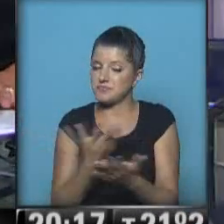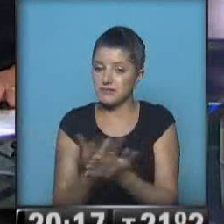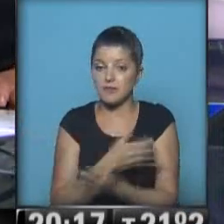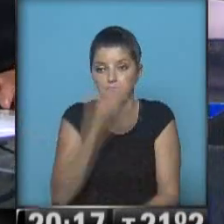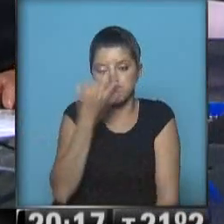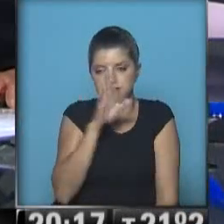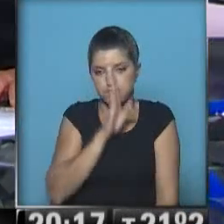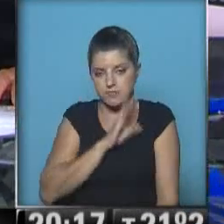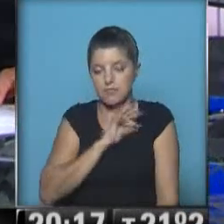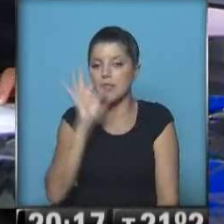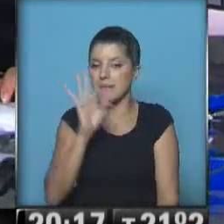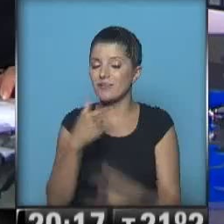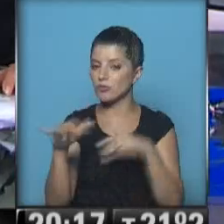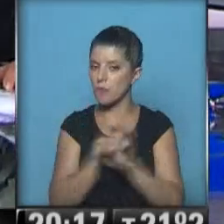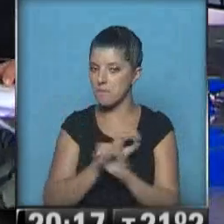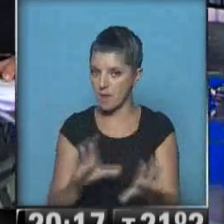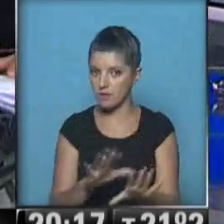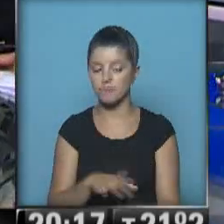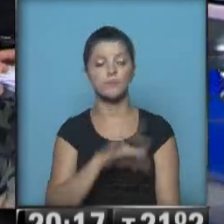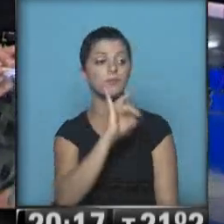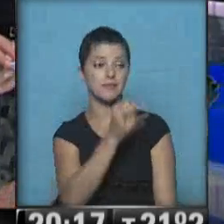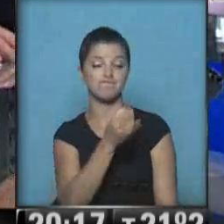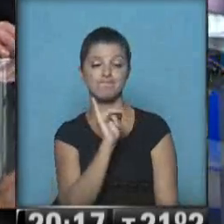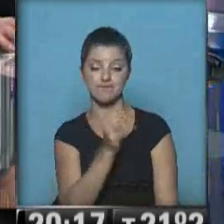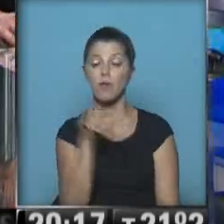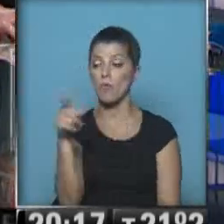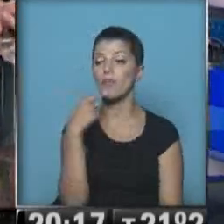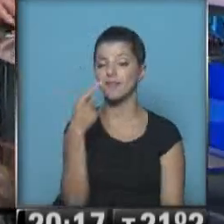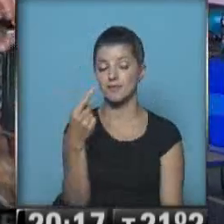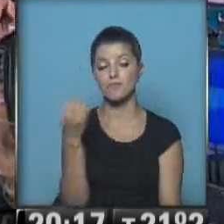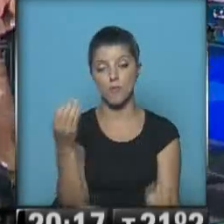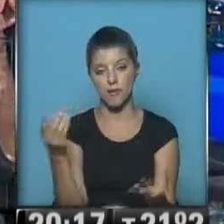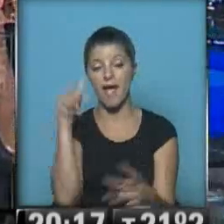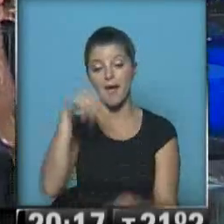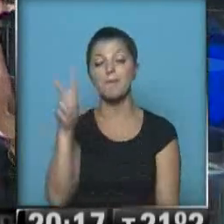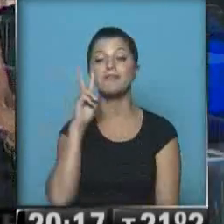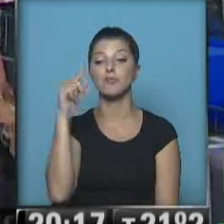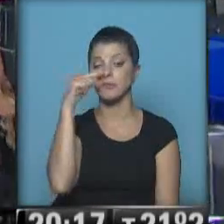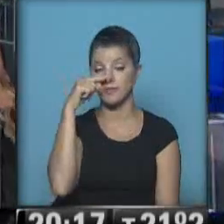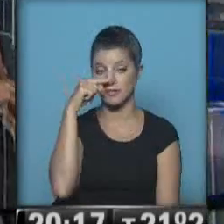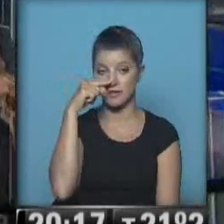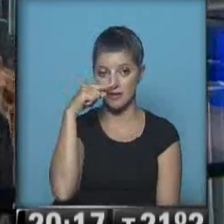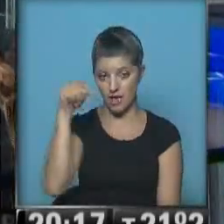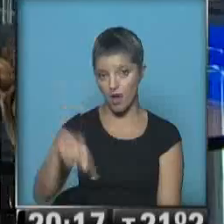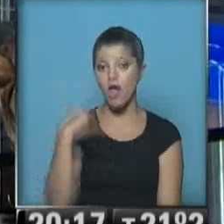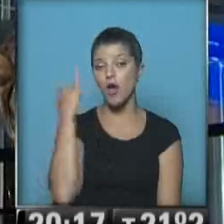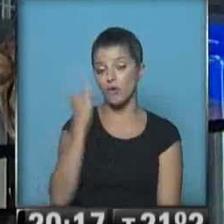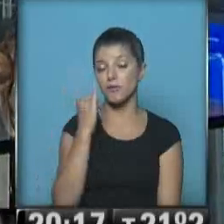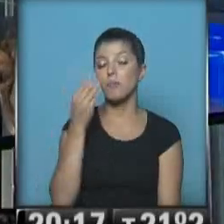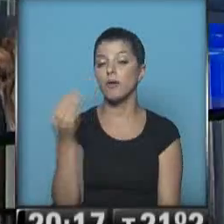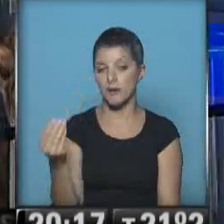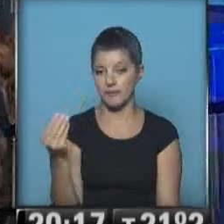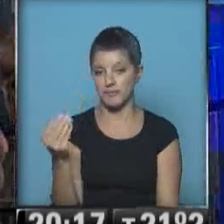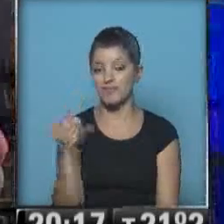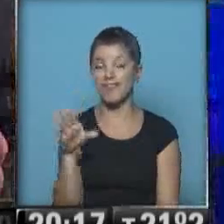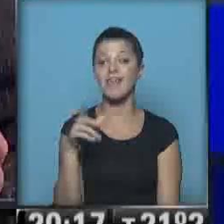fueron los incidentes pablos así es bien decimos desde aquí desde visión 7 desde esta columna que desde que no